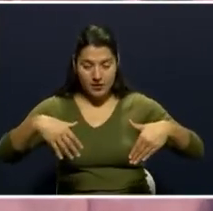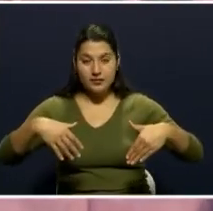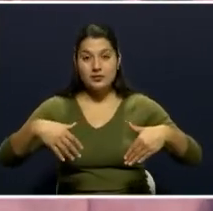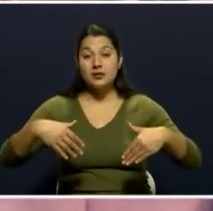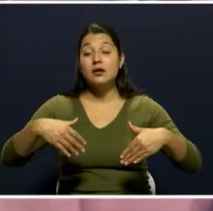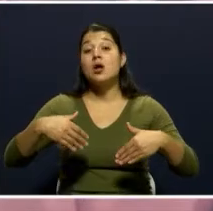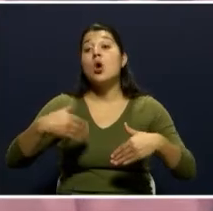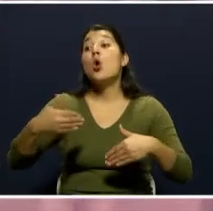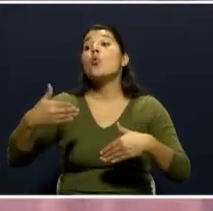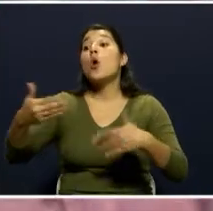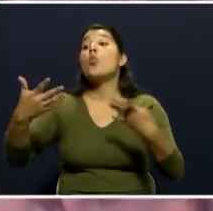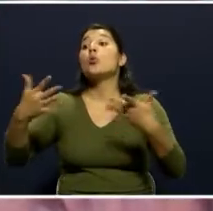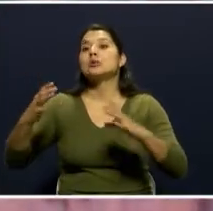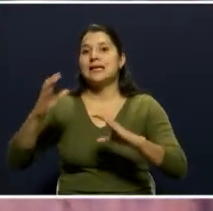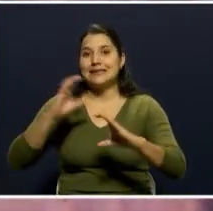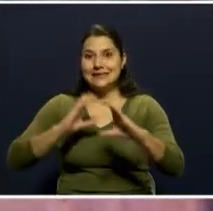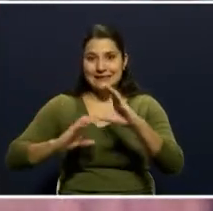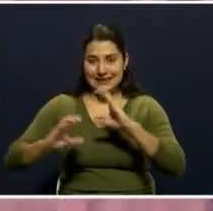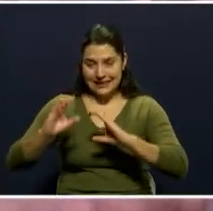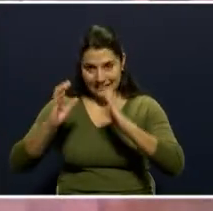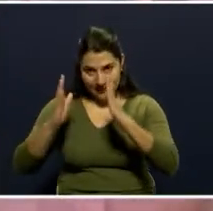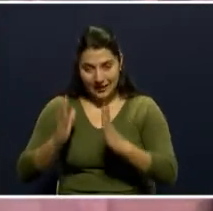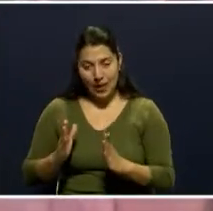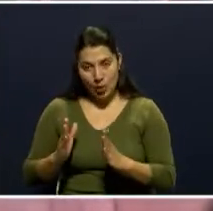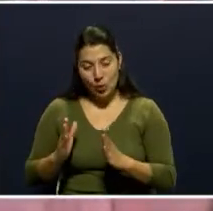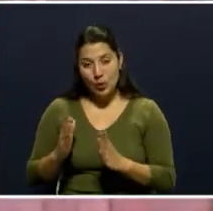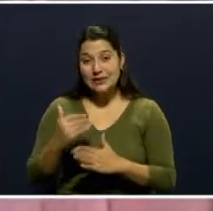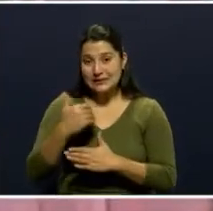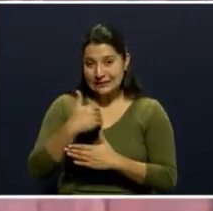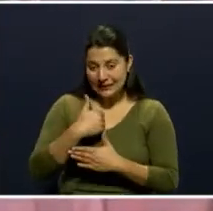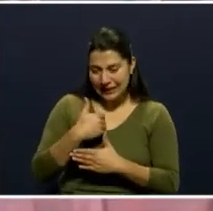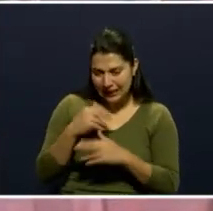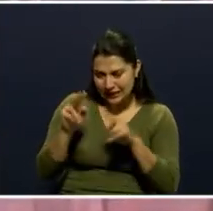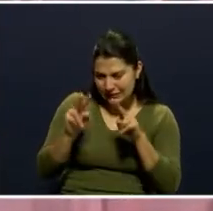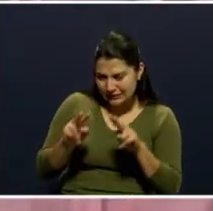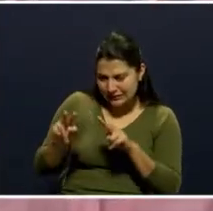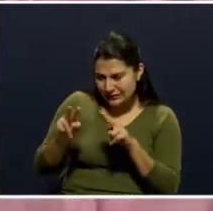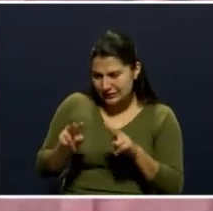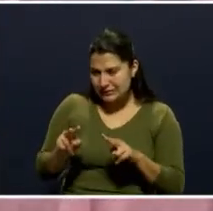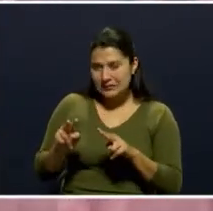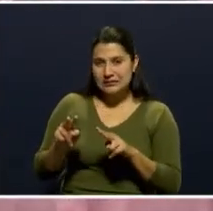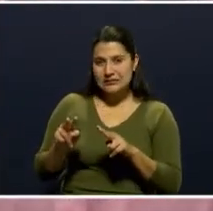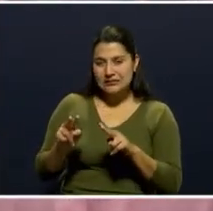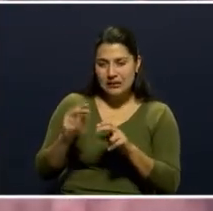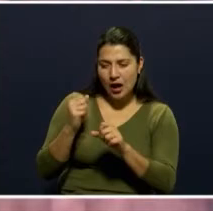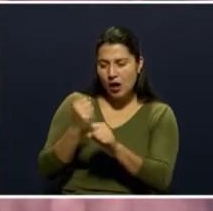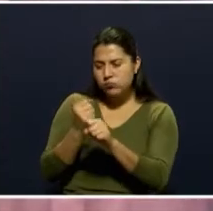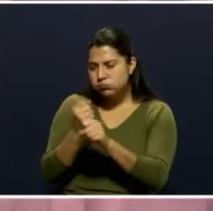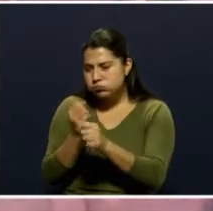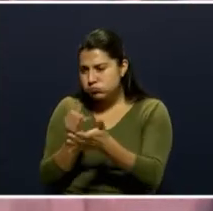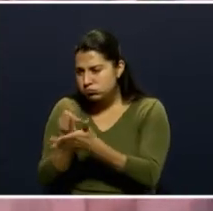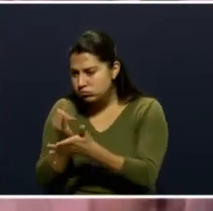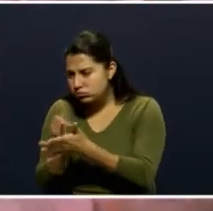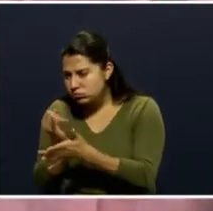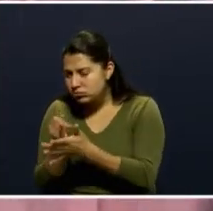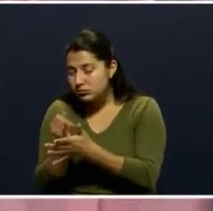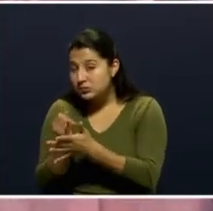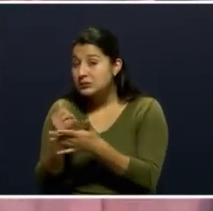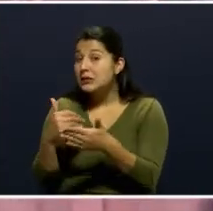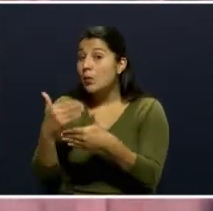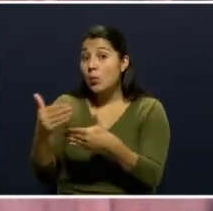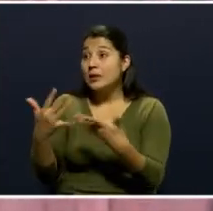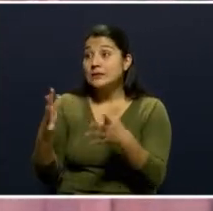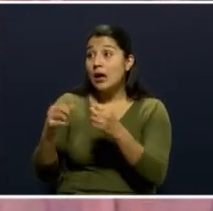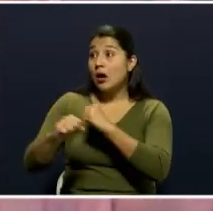Una vez que un grupo de investigadores tiene su trabajo, lo somete a una revisión para asegurarse de que